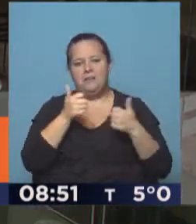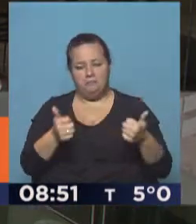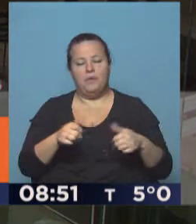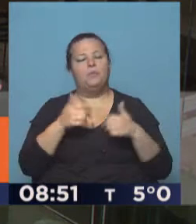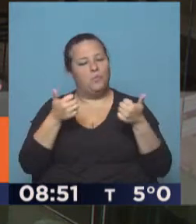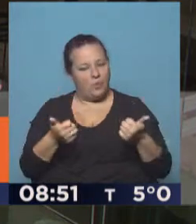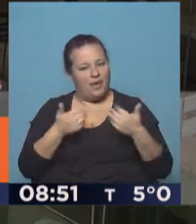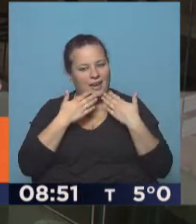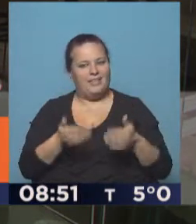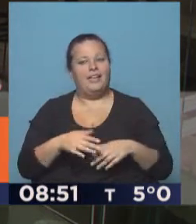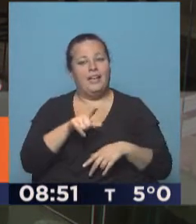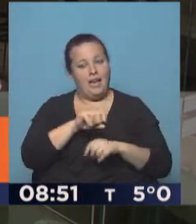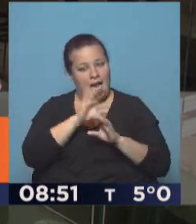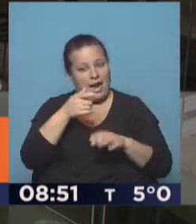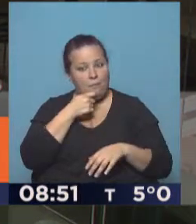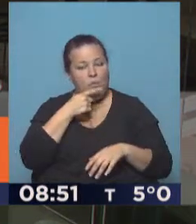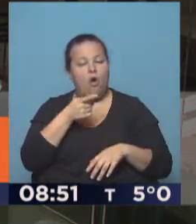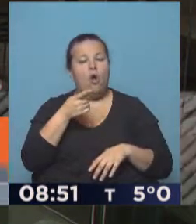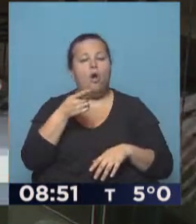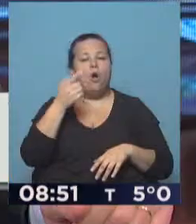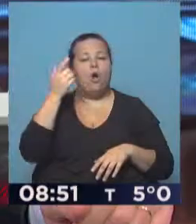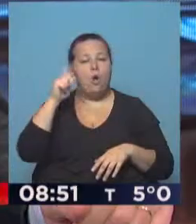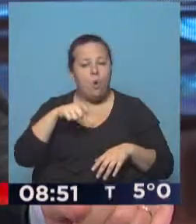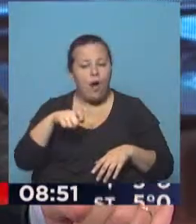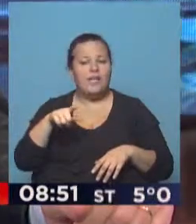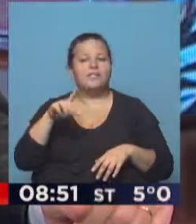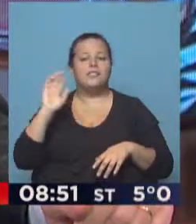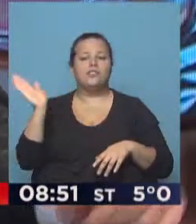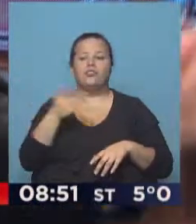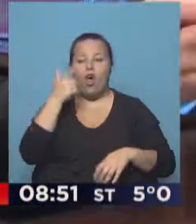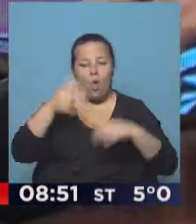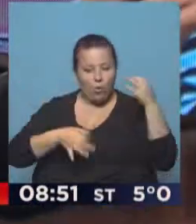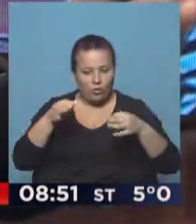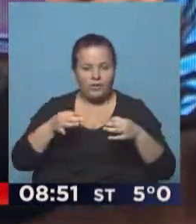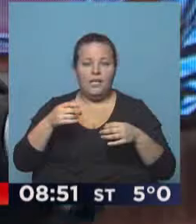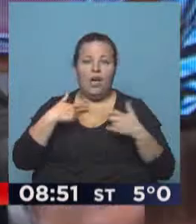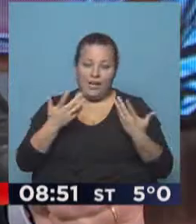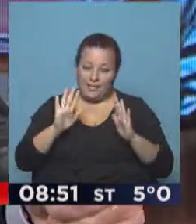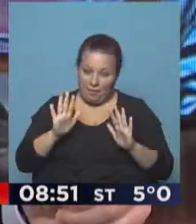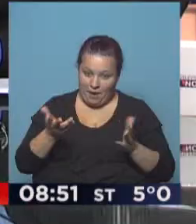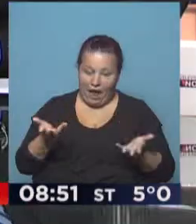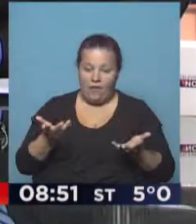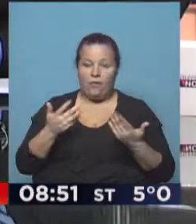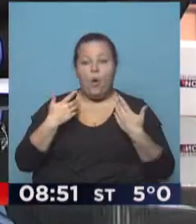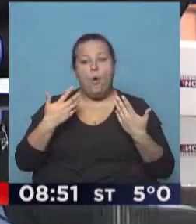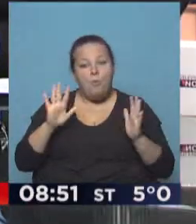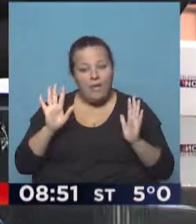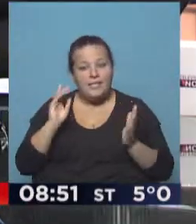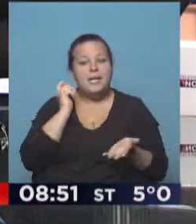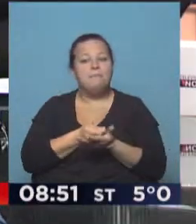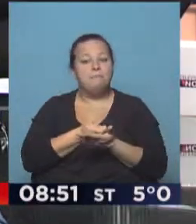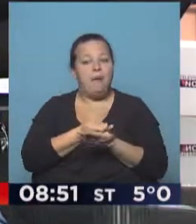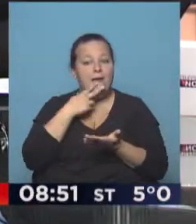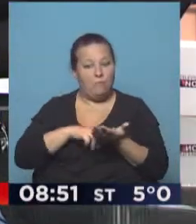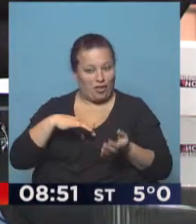Bueno, muy bien. Tratamos que dar el ejemplo los jueces, ¿no? Claro. Y todo el mundo de la justicia. Lo estamos esperando. Sí, podría ser pagar, por ejemplo,